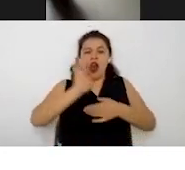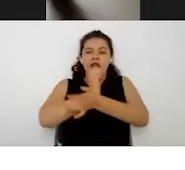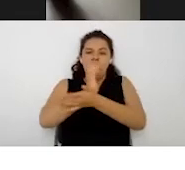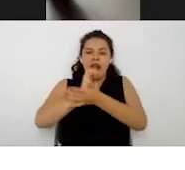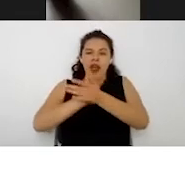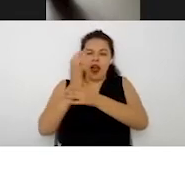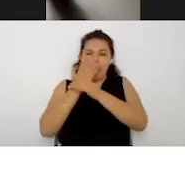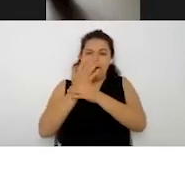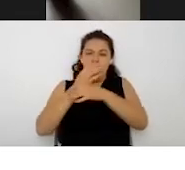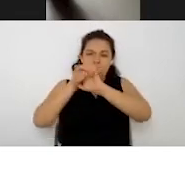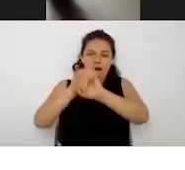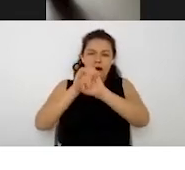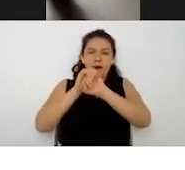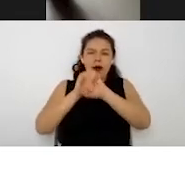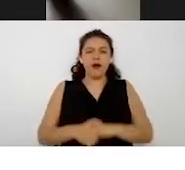¿De acuerdo?